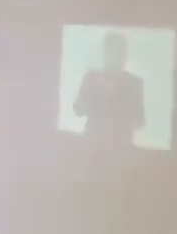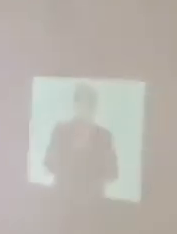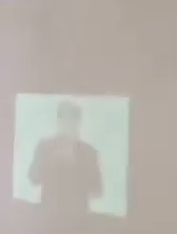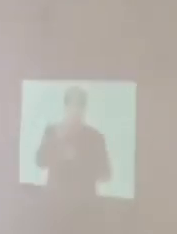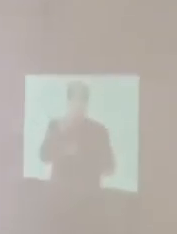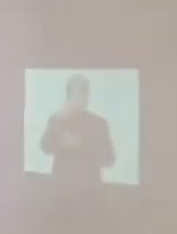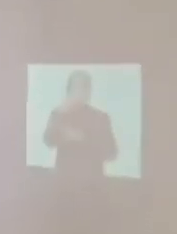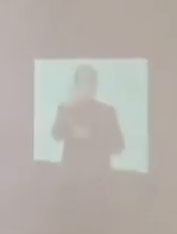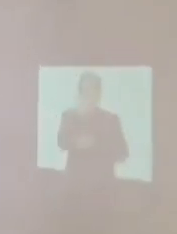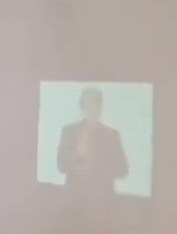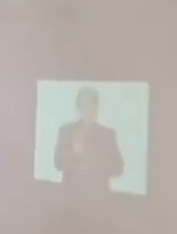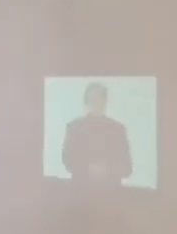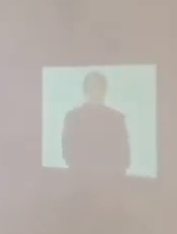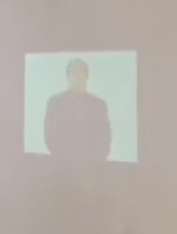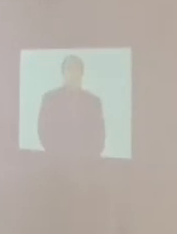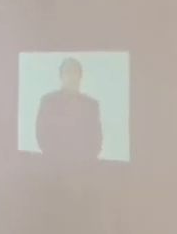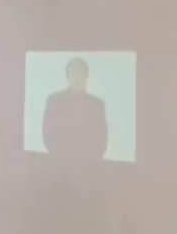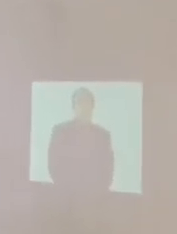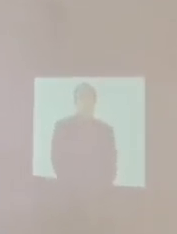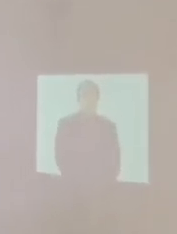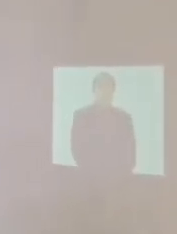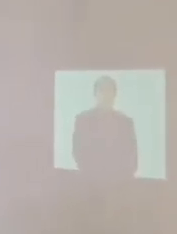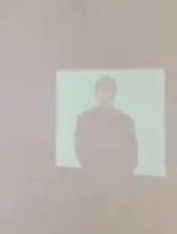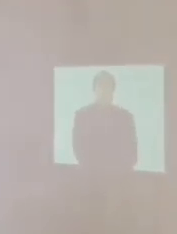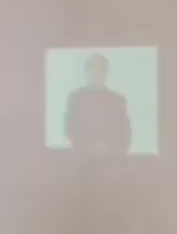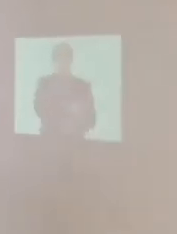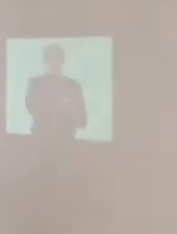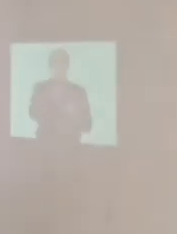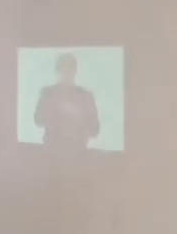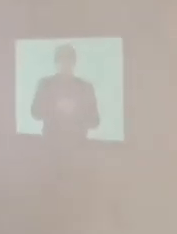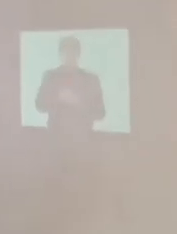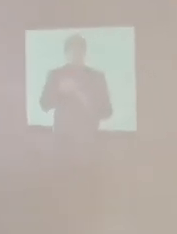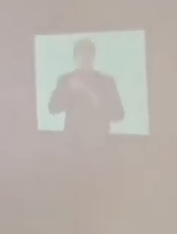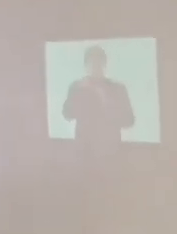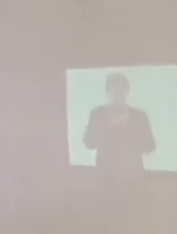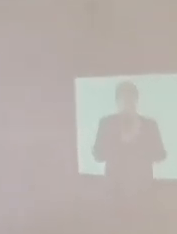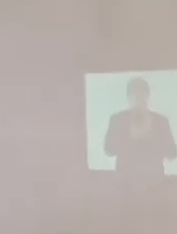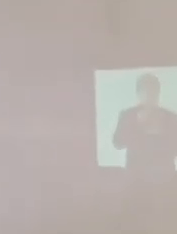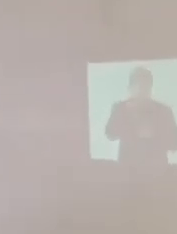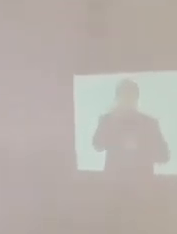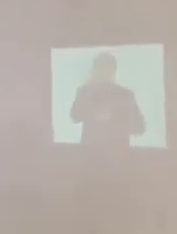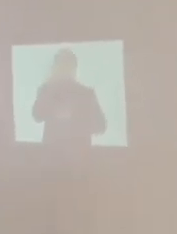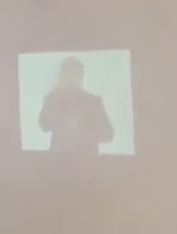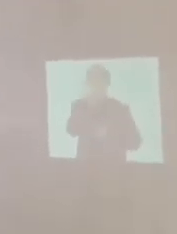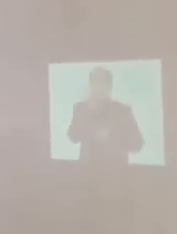del 53%. En promedio, una reducción del 54% en todos los delitos de alto impacto.